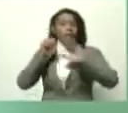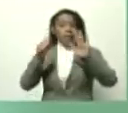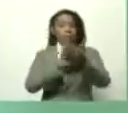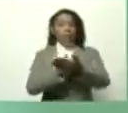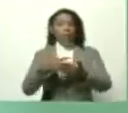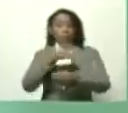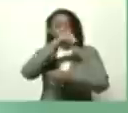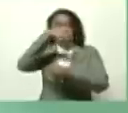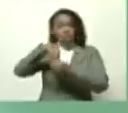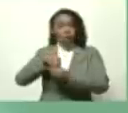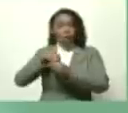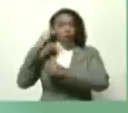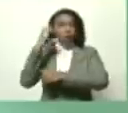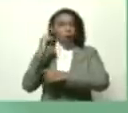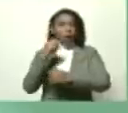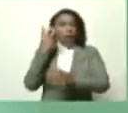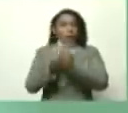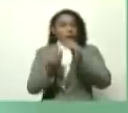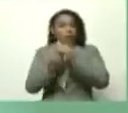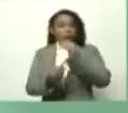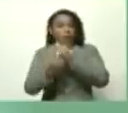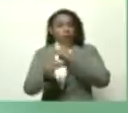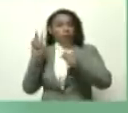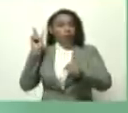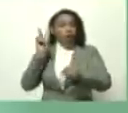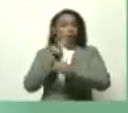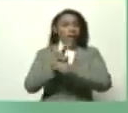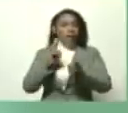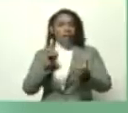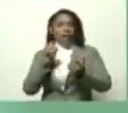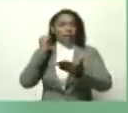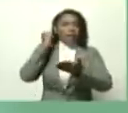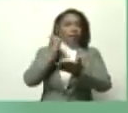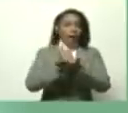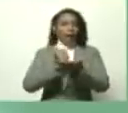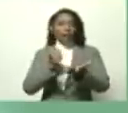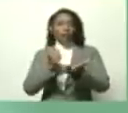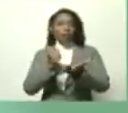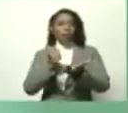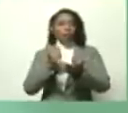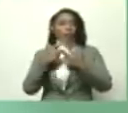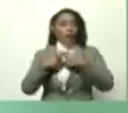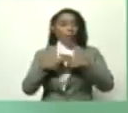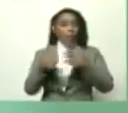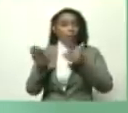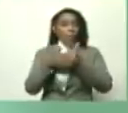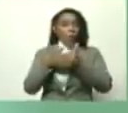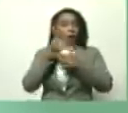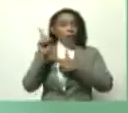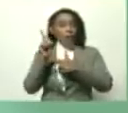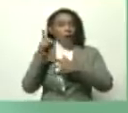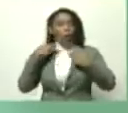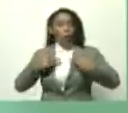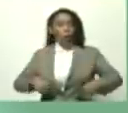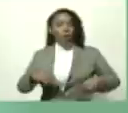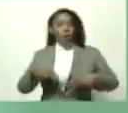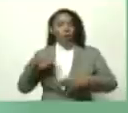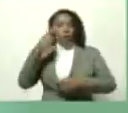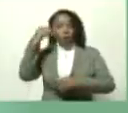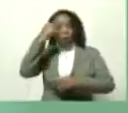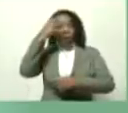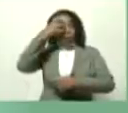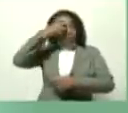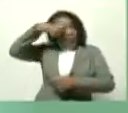viven huyendo de eso, de la violencia, del asesinato, del aserramiento de seres humanos, del arrancamiento de ojos,